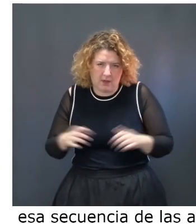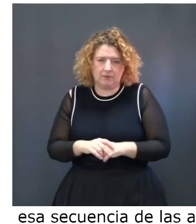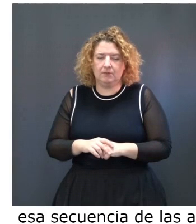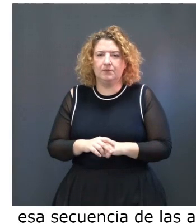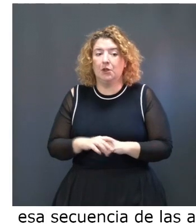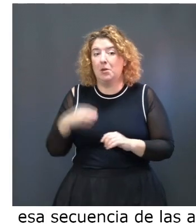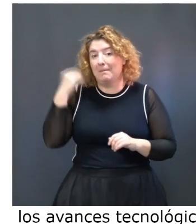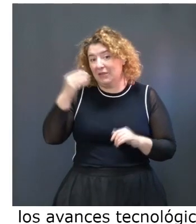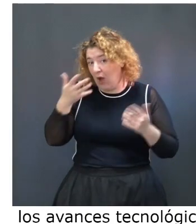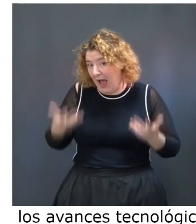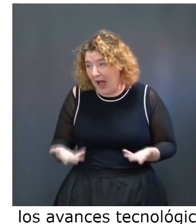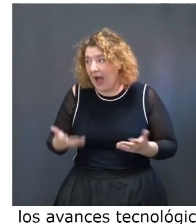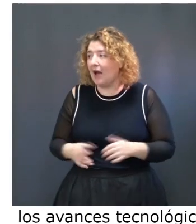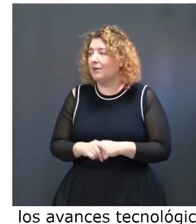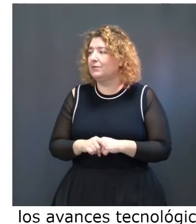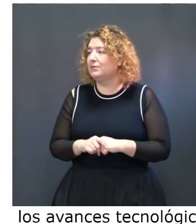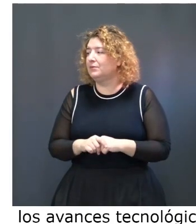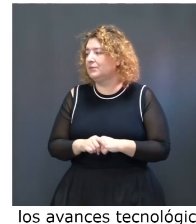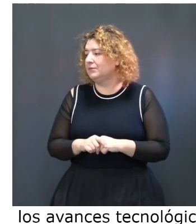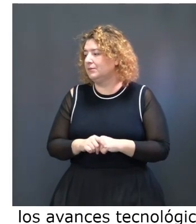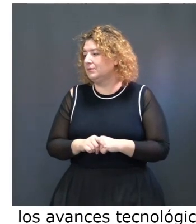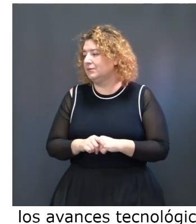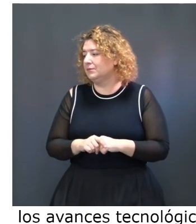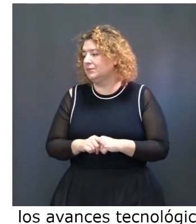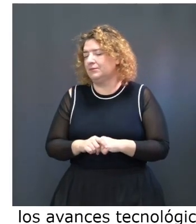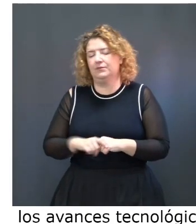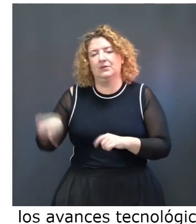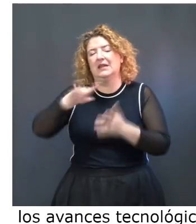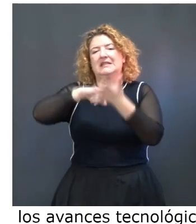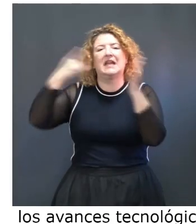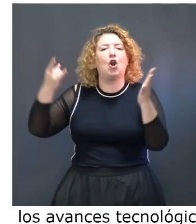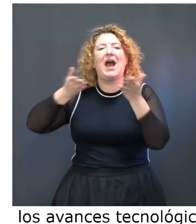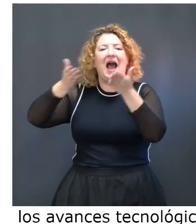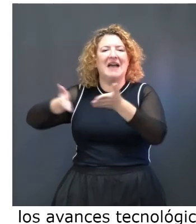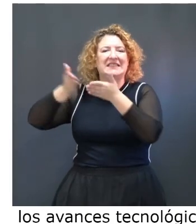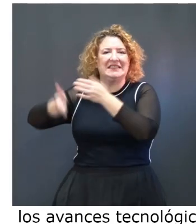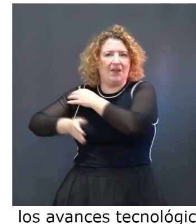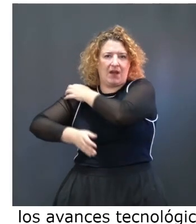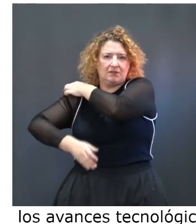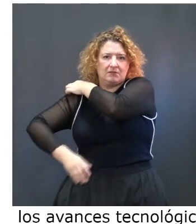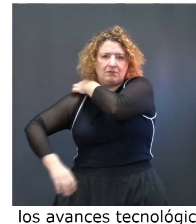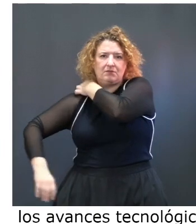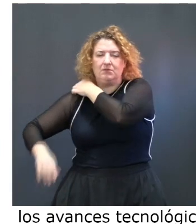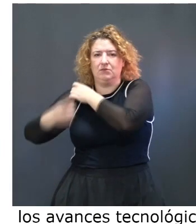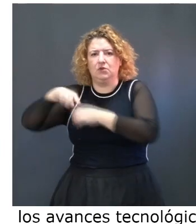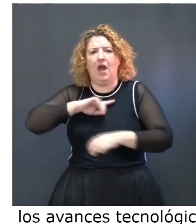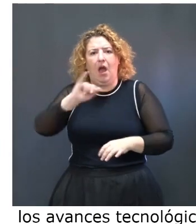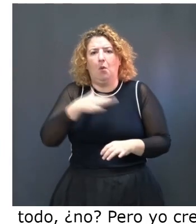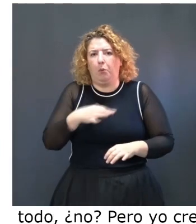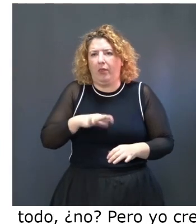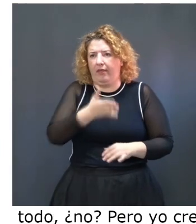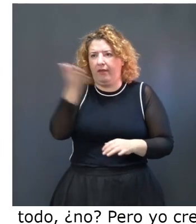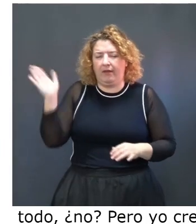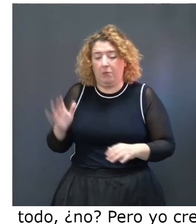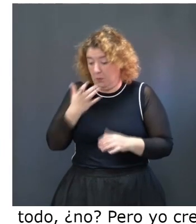hoy, quitando pues bueno, también de todas las tecnologías asistivas, ¿no?, que además podemos tener, que yo creo que además hoy